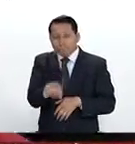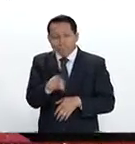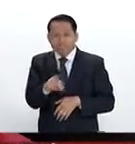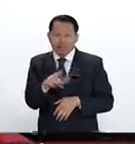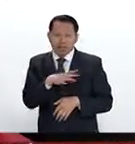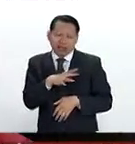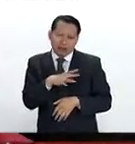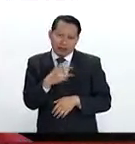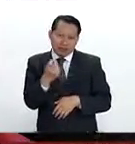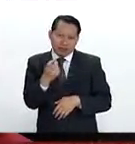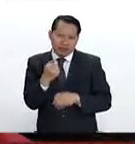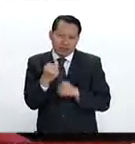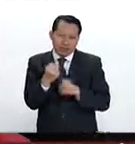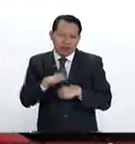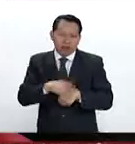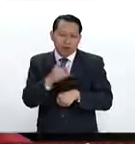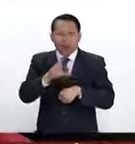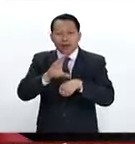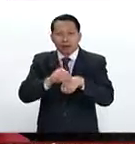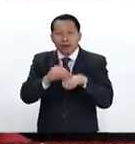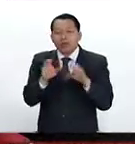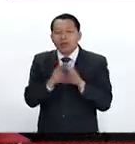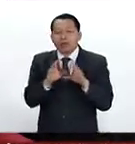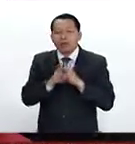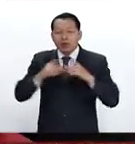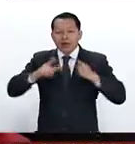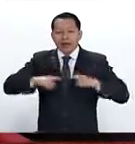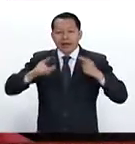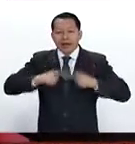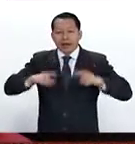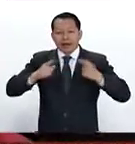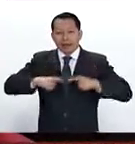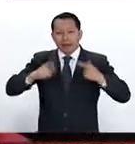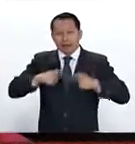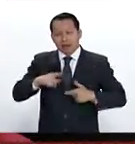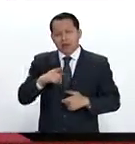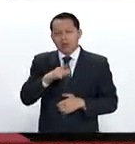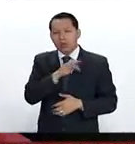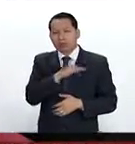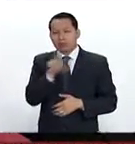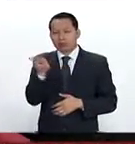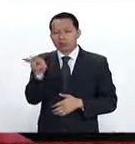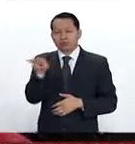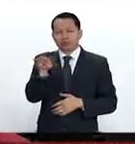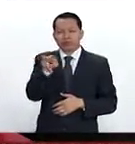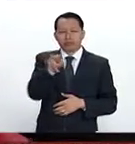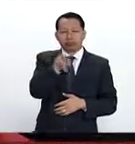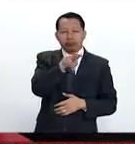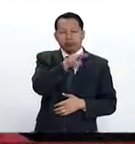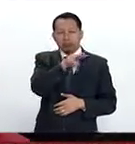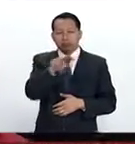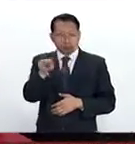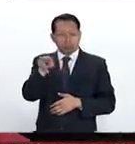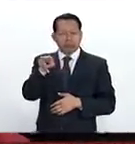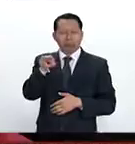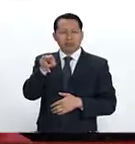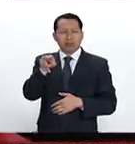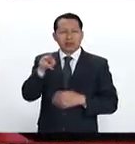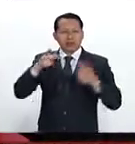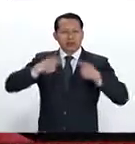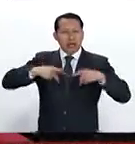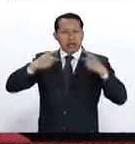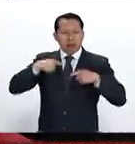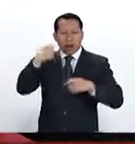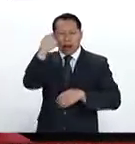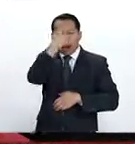muy controversiales. ¿Por qué? Porque permitían que los agentes a su propia discreción vean a una persona y la vean con determinados